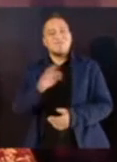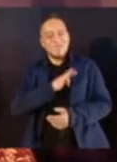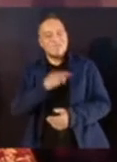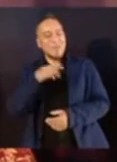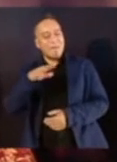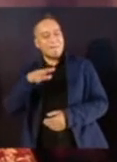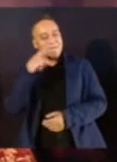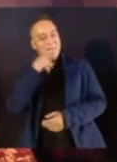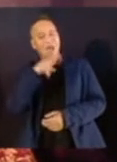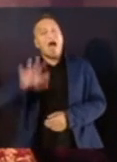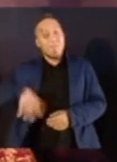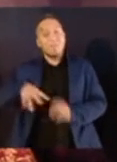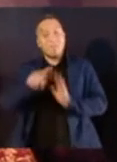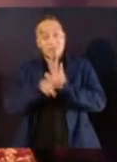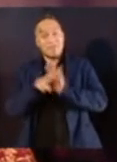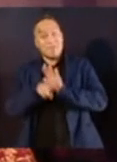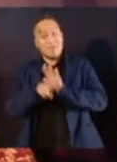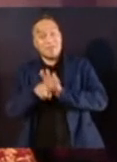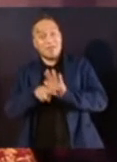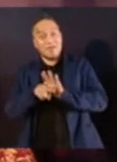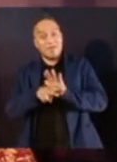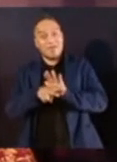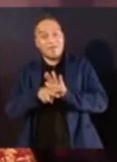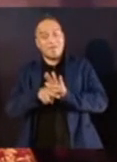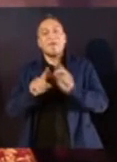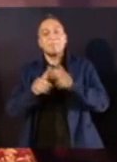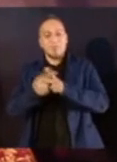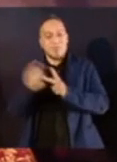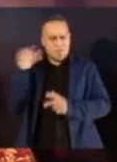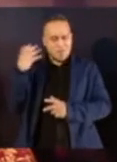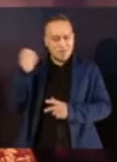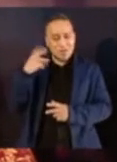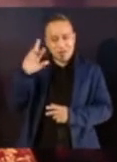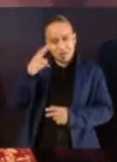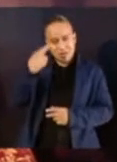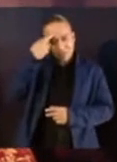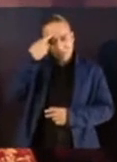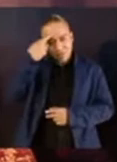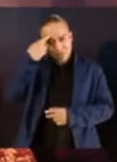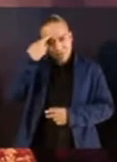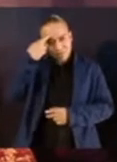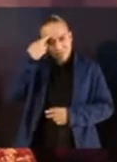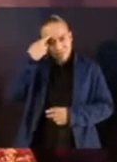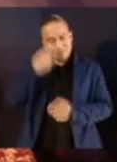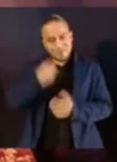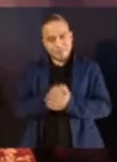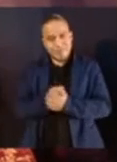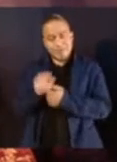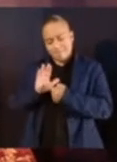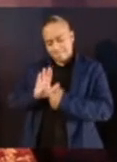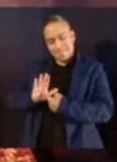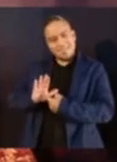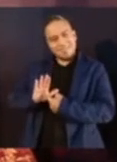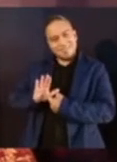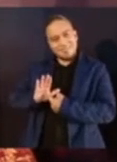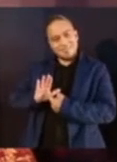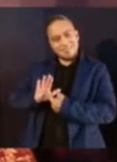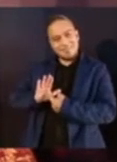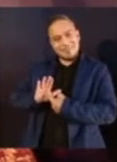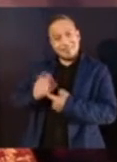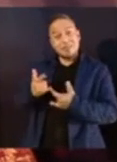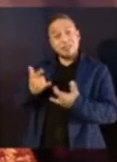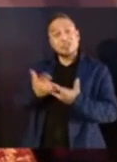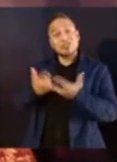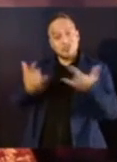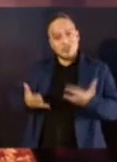al principio de esta sesión. Recordarán ustedes, donde se presentó la historia de esta